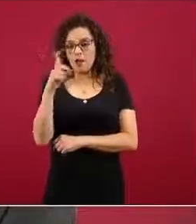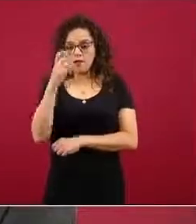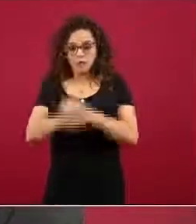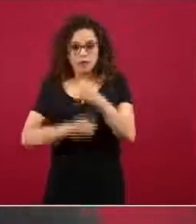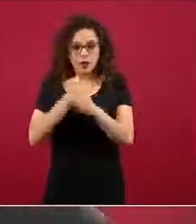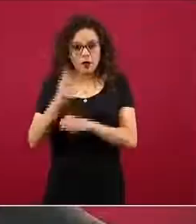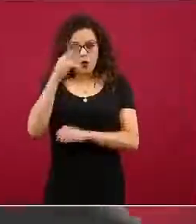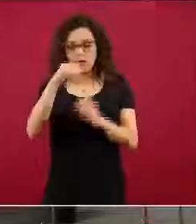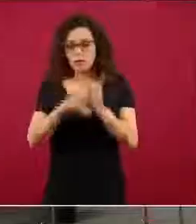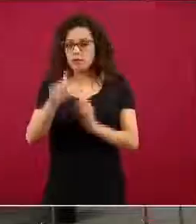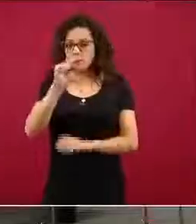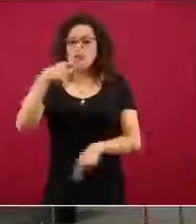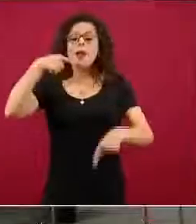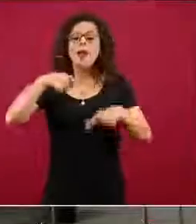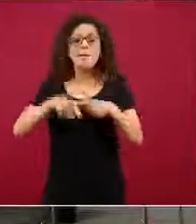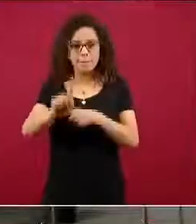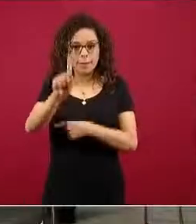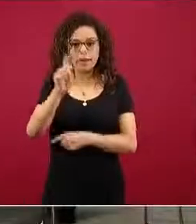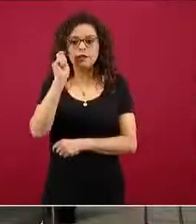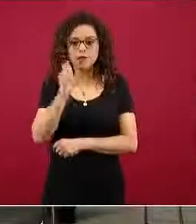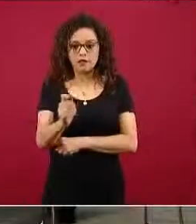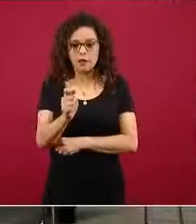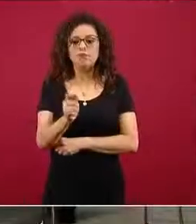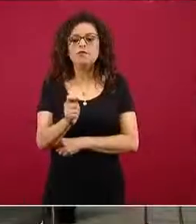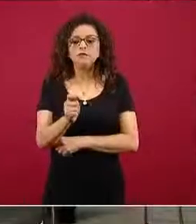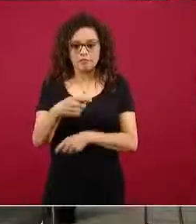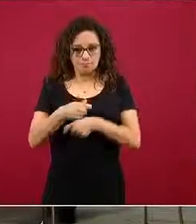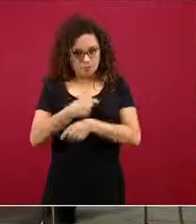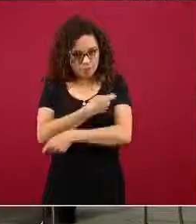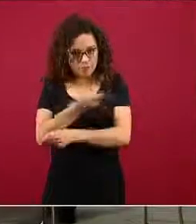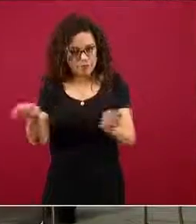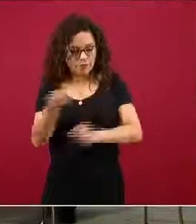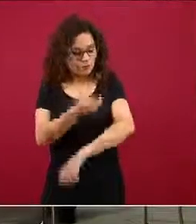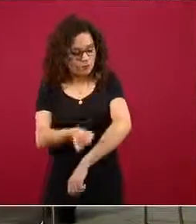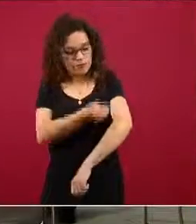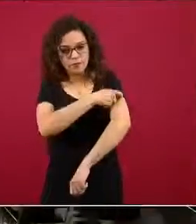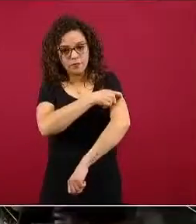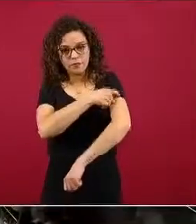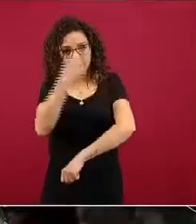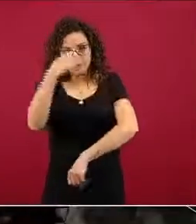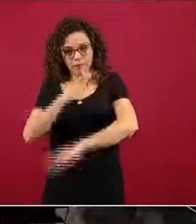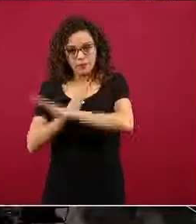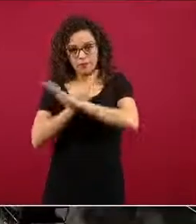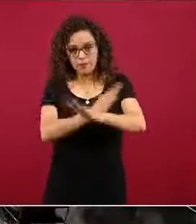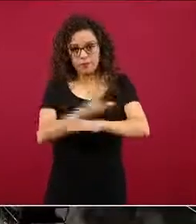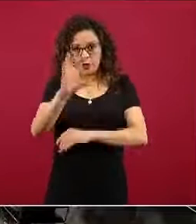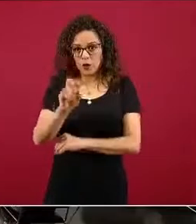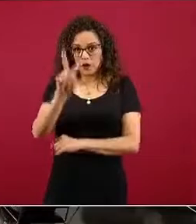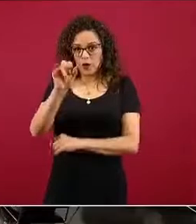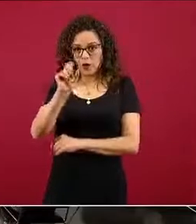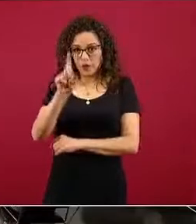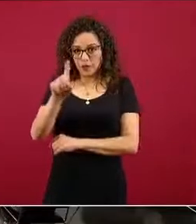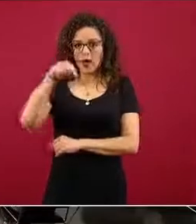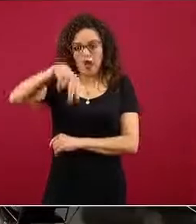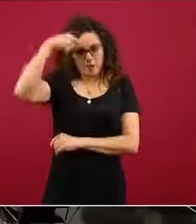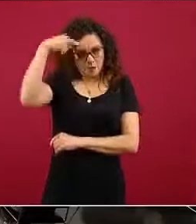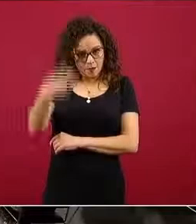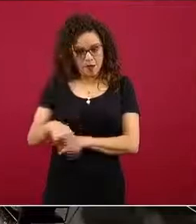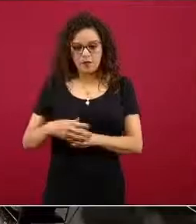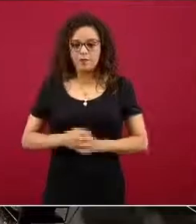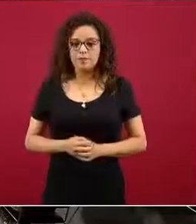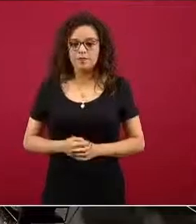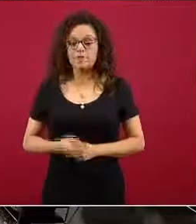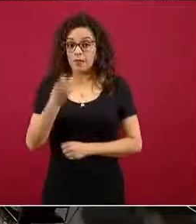2020, inicia la operación de vacunación contra el COVID en México. Esto va a representar sin duda